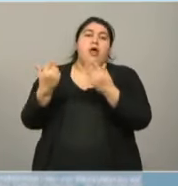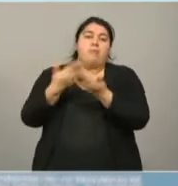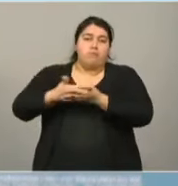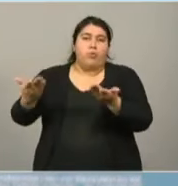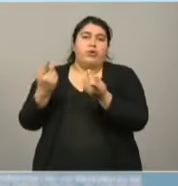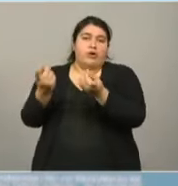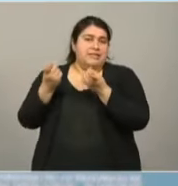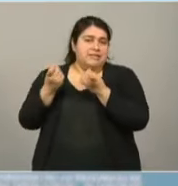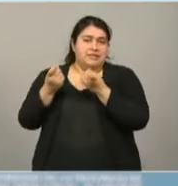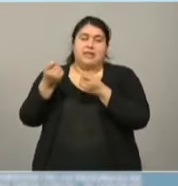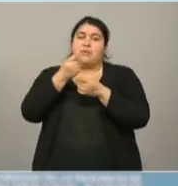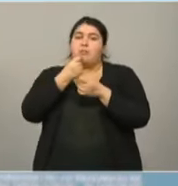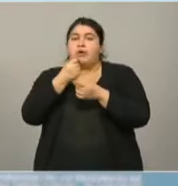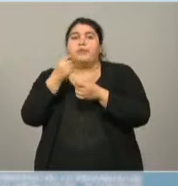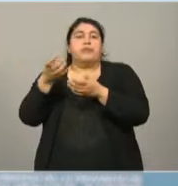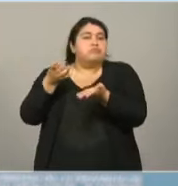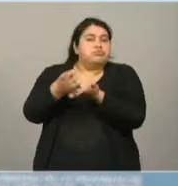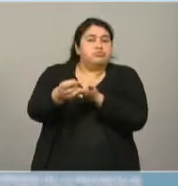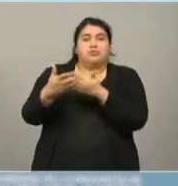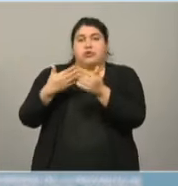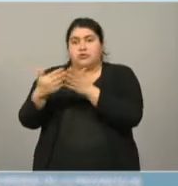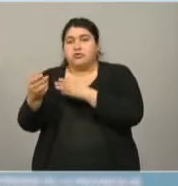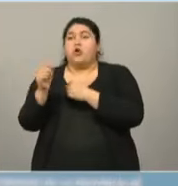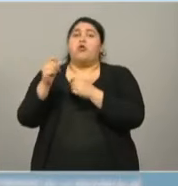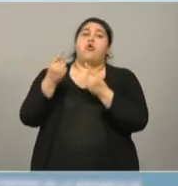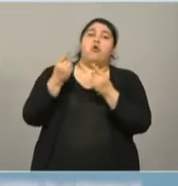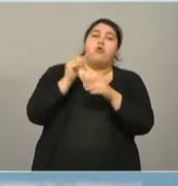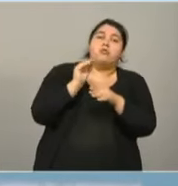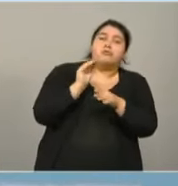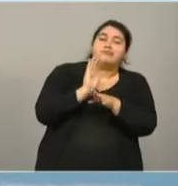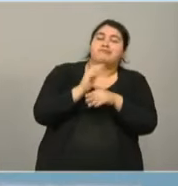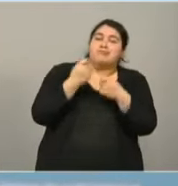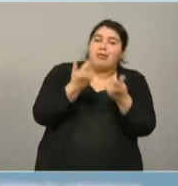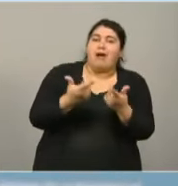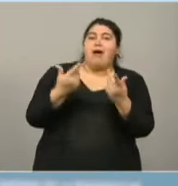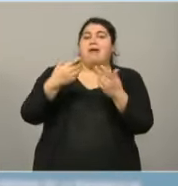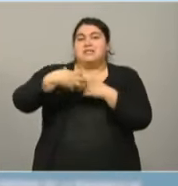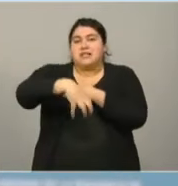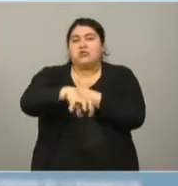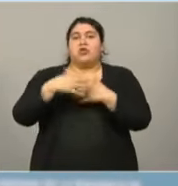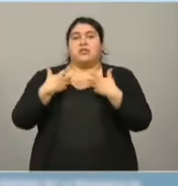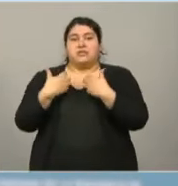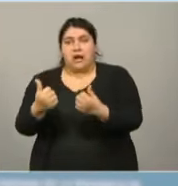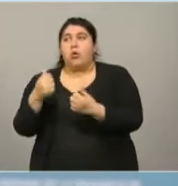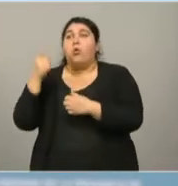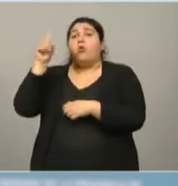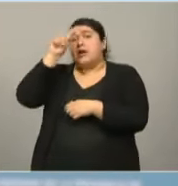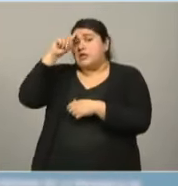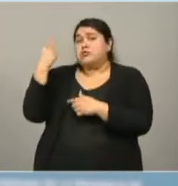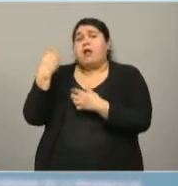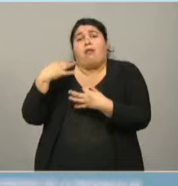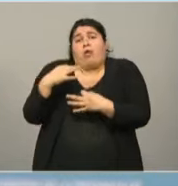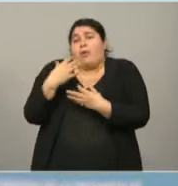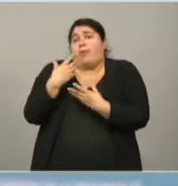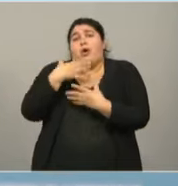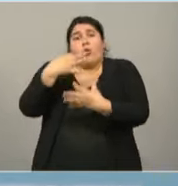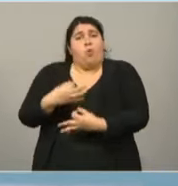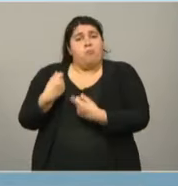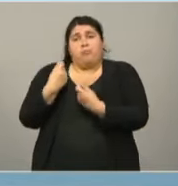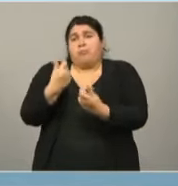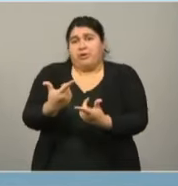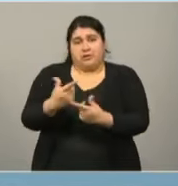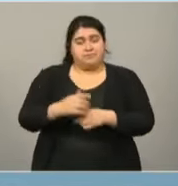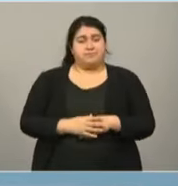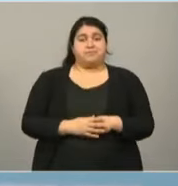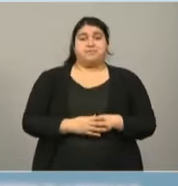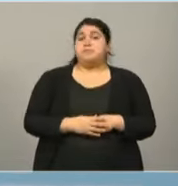un ejemplo funciones que tienen que ver con la salud con la educación que el gobierno nacional tiene que cumplir junto con los gobiernos provinciales Entonces el